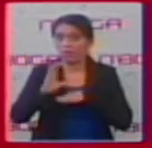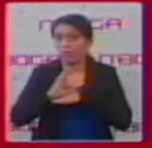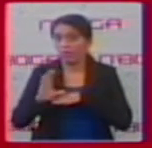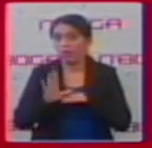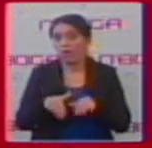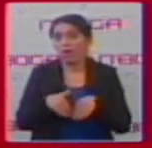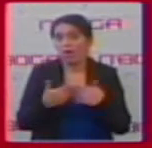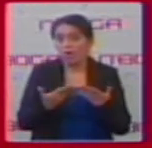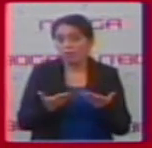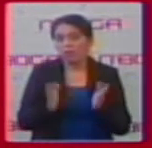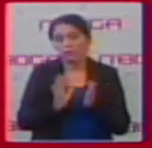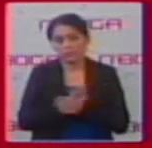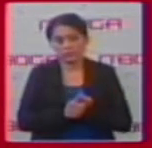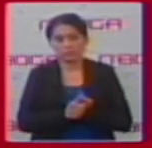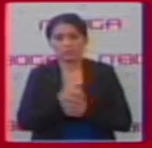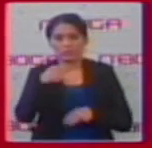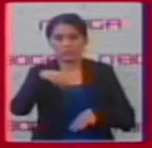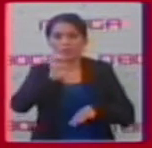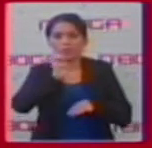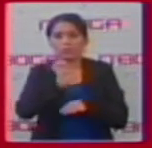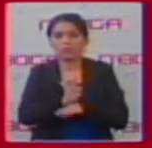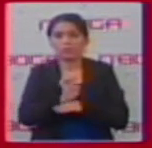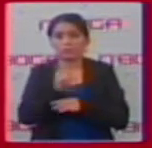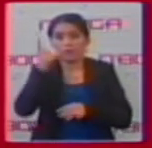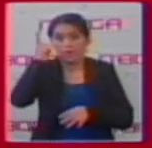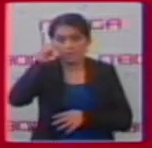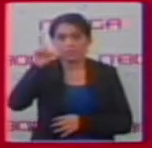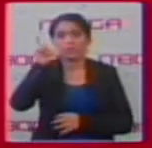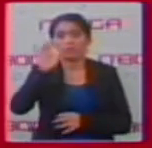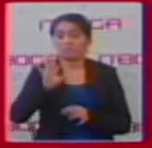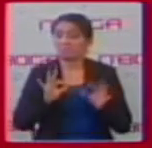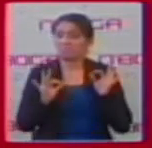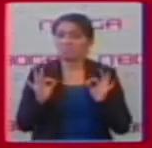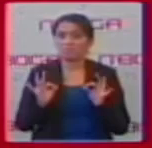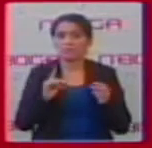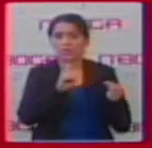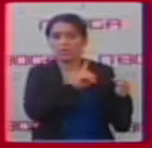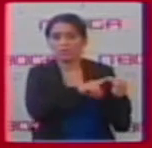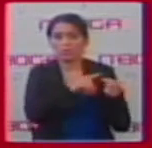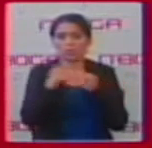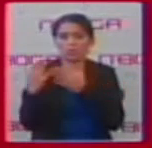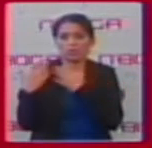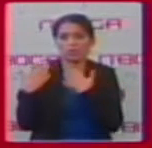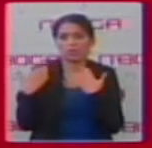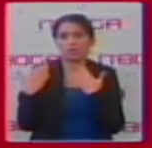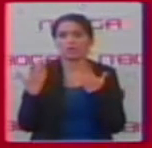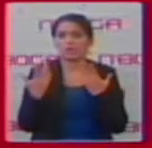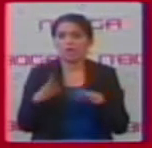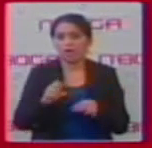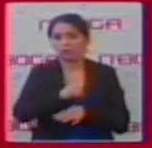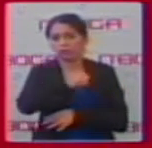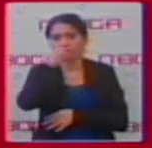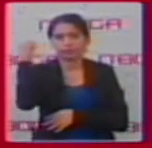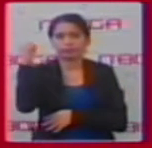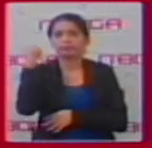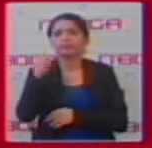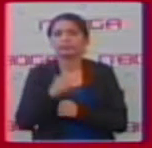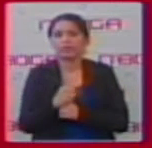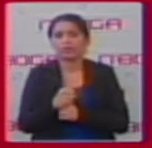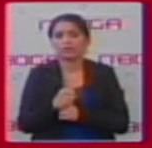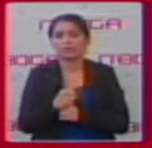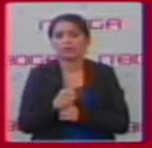esté liderando con varias categorías, el hecho de que Ecuador, la ciudad de Quito, Guayaquil, inclusive, ya hayan ganado en el World Travel